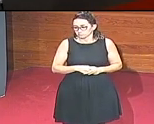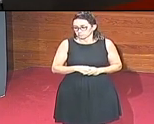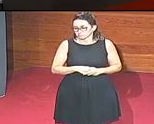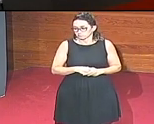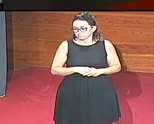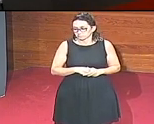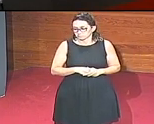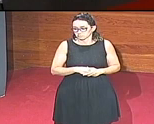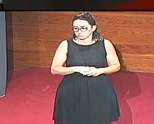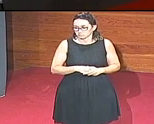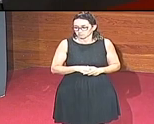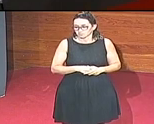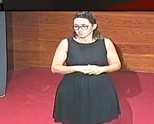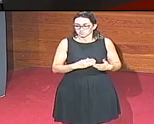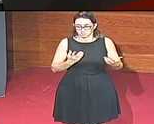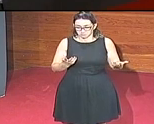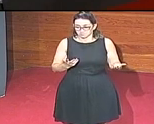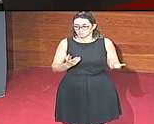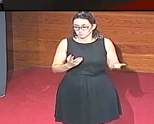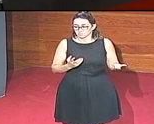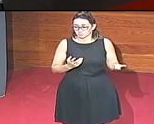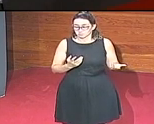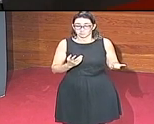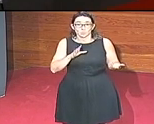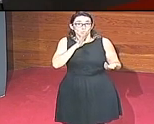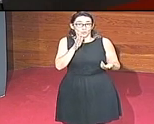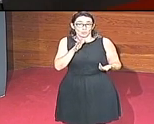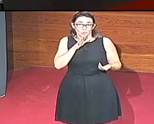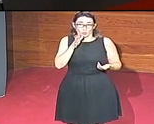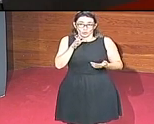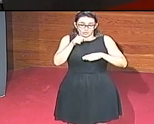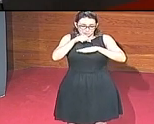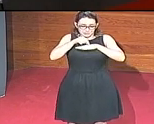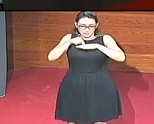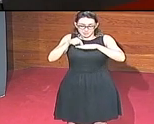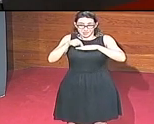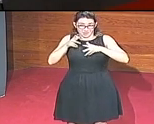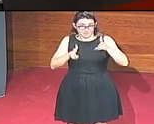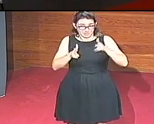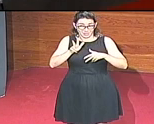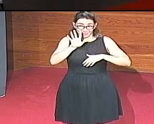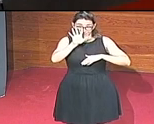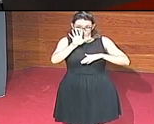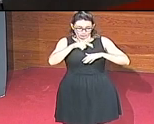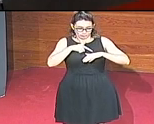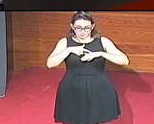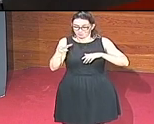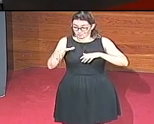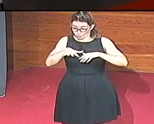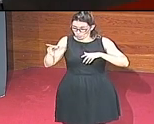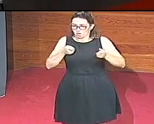la mansión de semillas y bueno pues porque van a trasladar cinco semillas vascas al sitio de este no